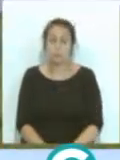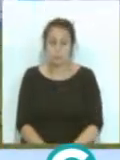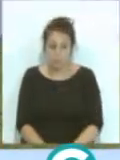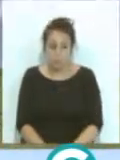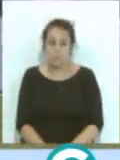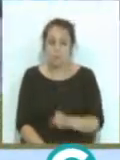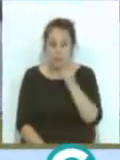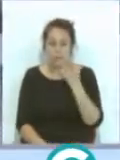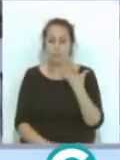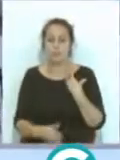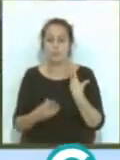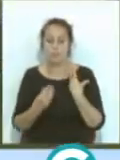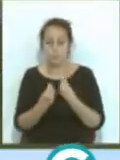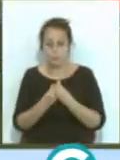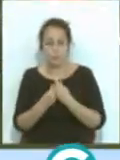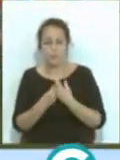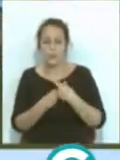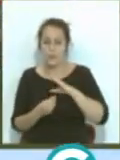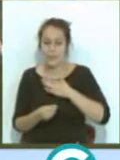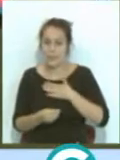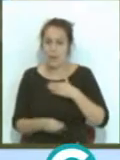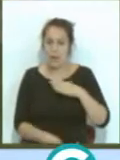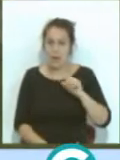estar con nosotros mañana Rafa y Carva.